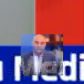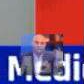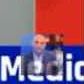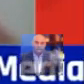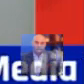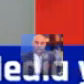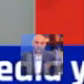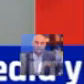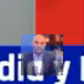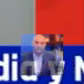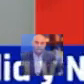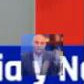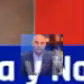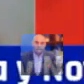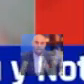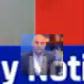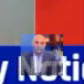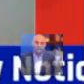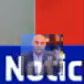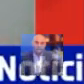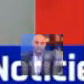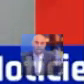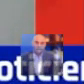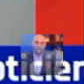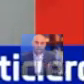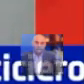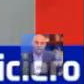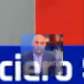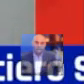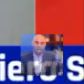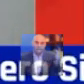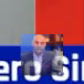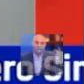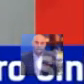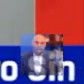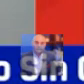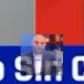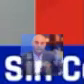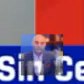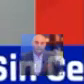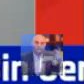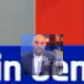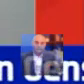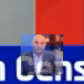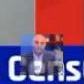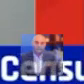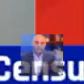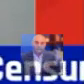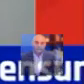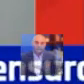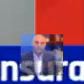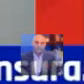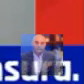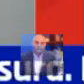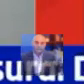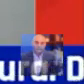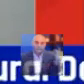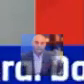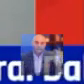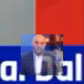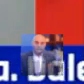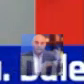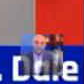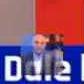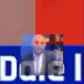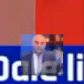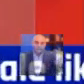que ser patriota, estos conservadores, significa estar constreñido a una área específica, y